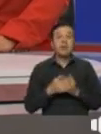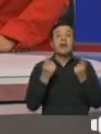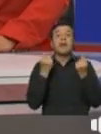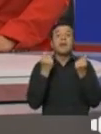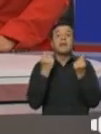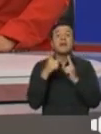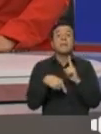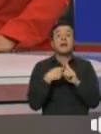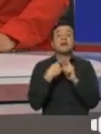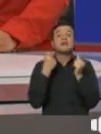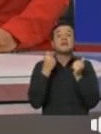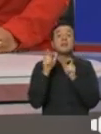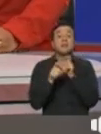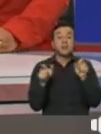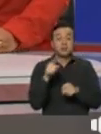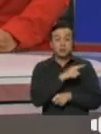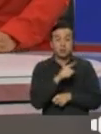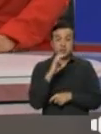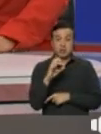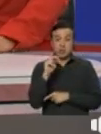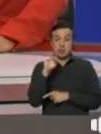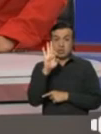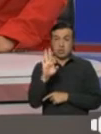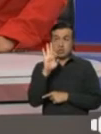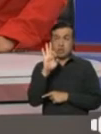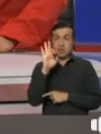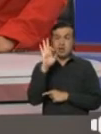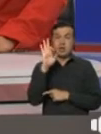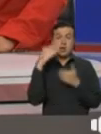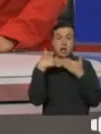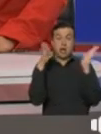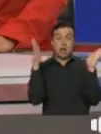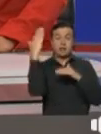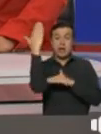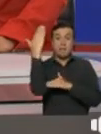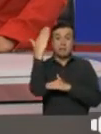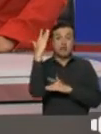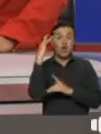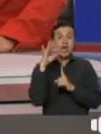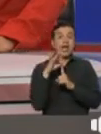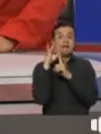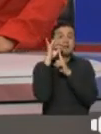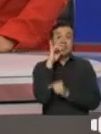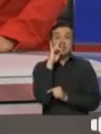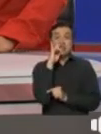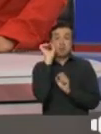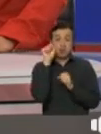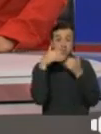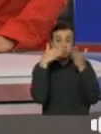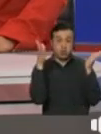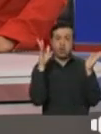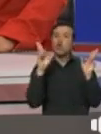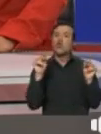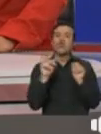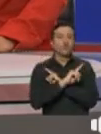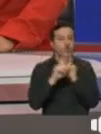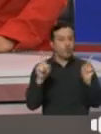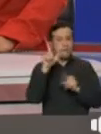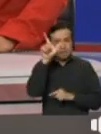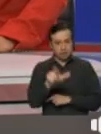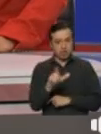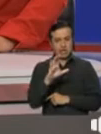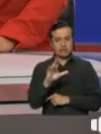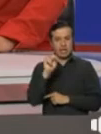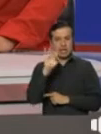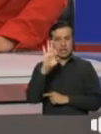costo adicional para los abonados de CNT la apertura de la señal premium? No, El abonado de CNT no tendrá que